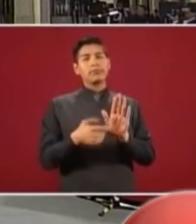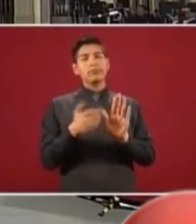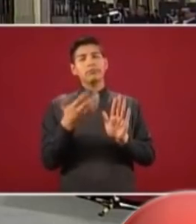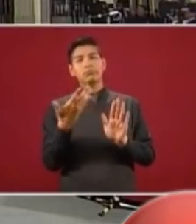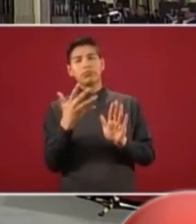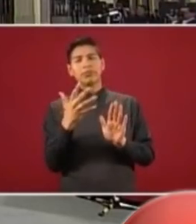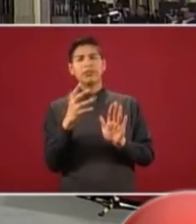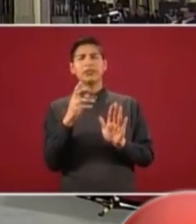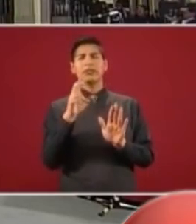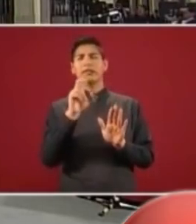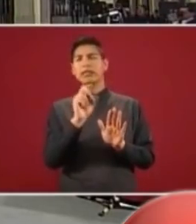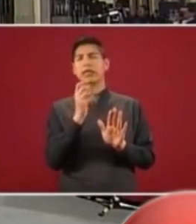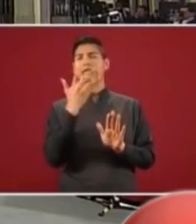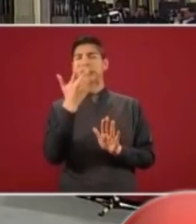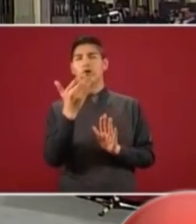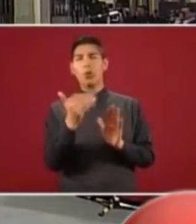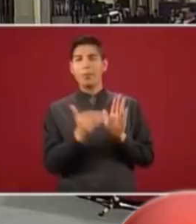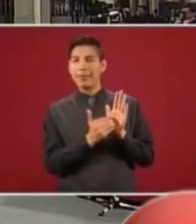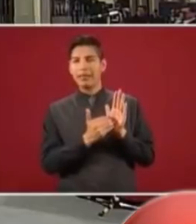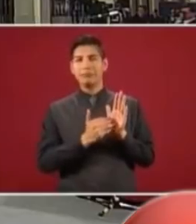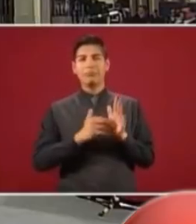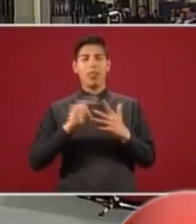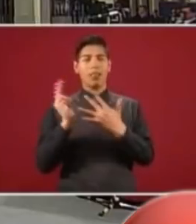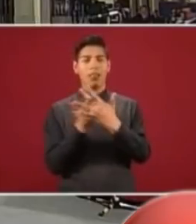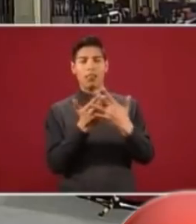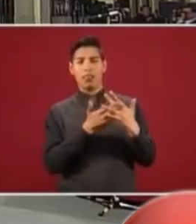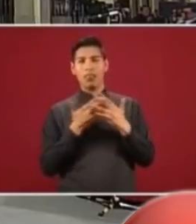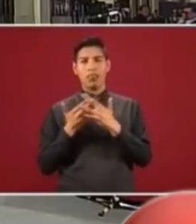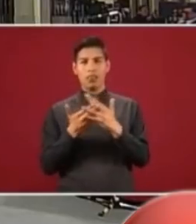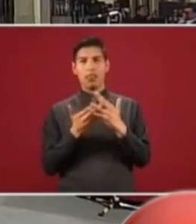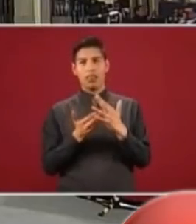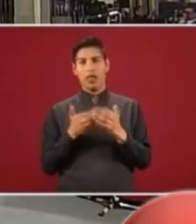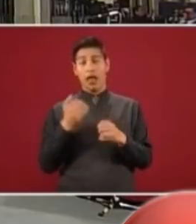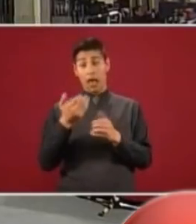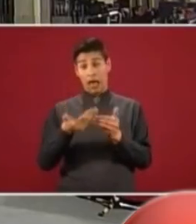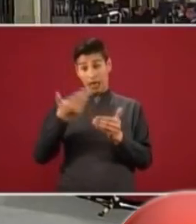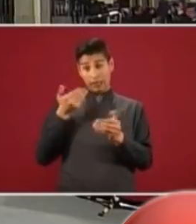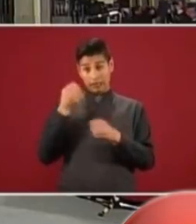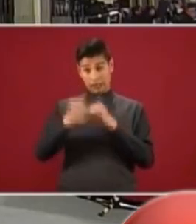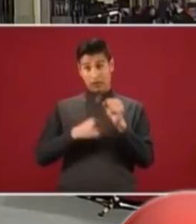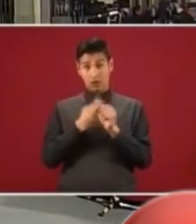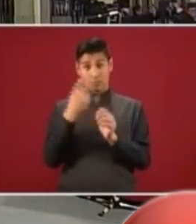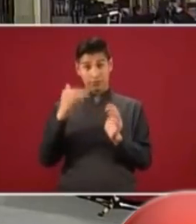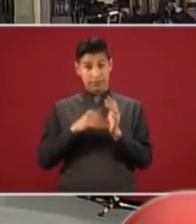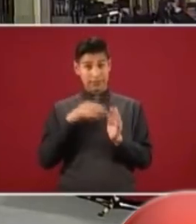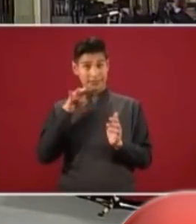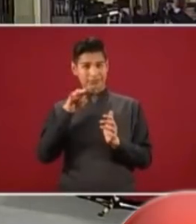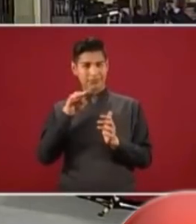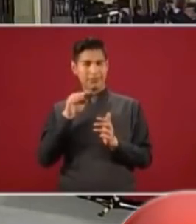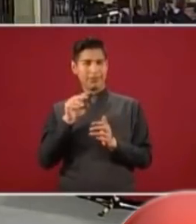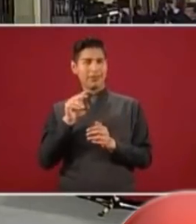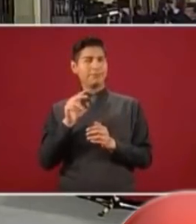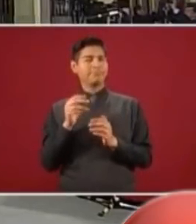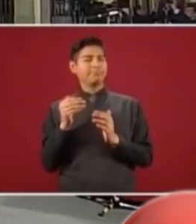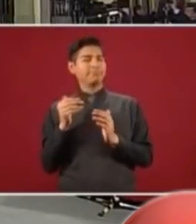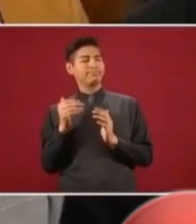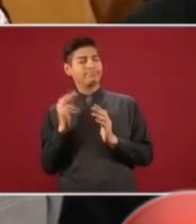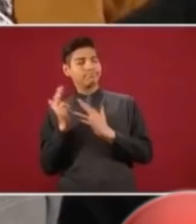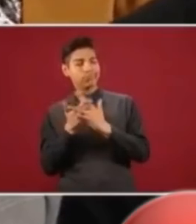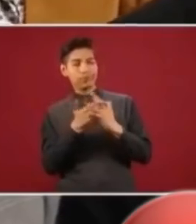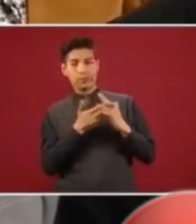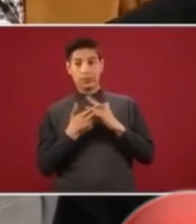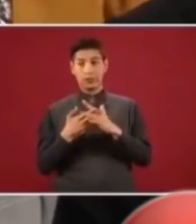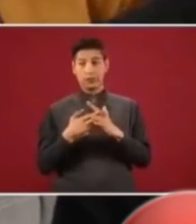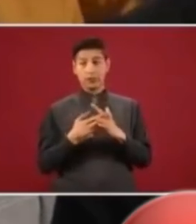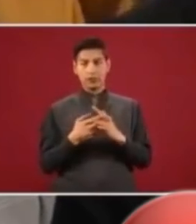35,000 homicidios del año pasado. Algunas personas preguntan, en todas las mañaneras que yo